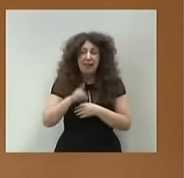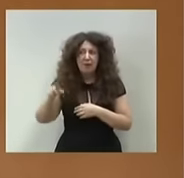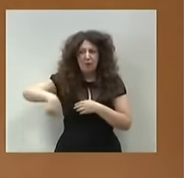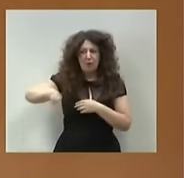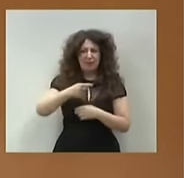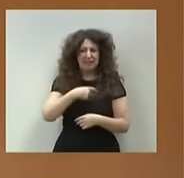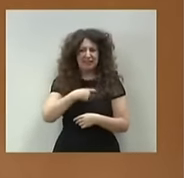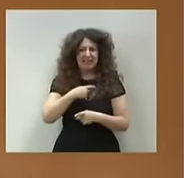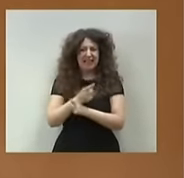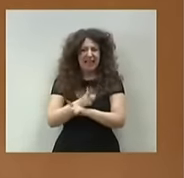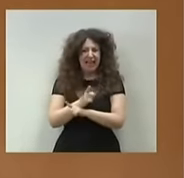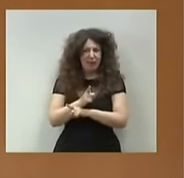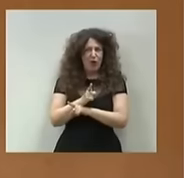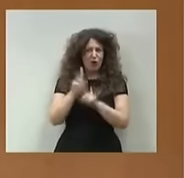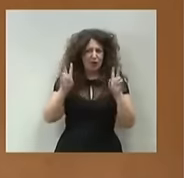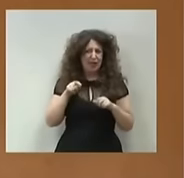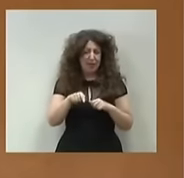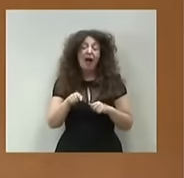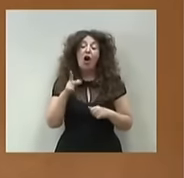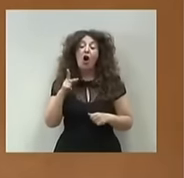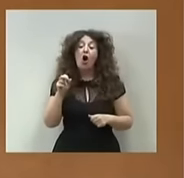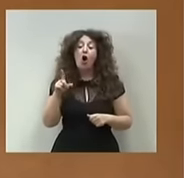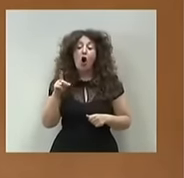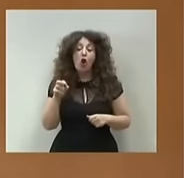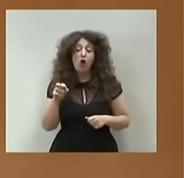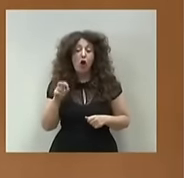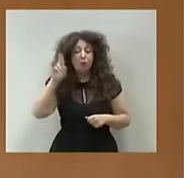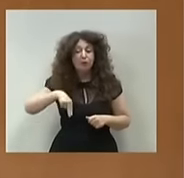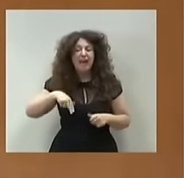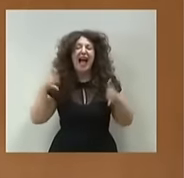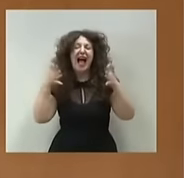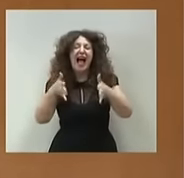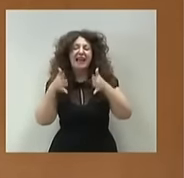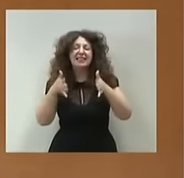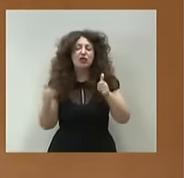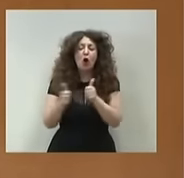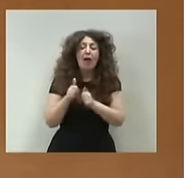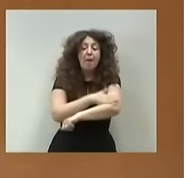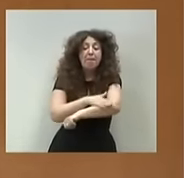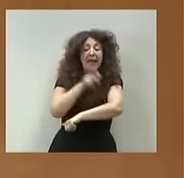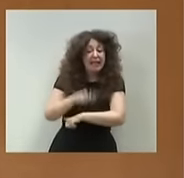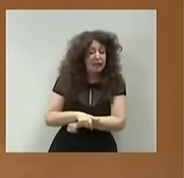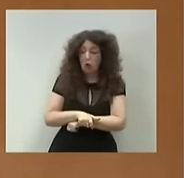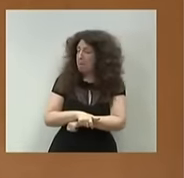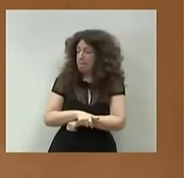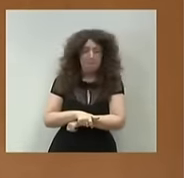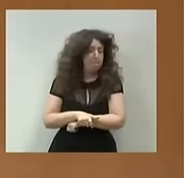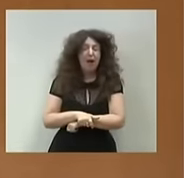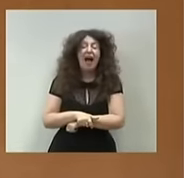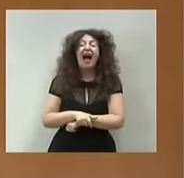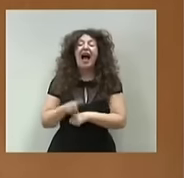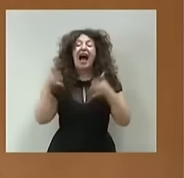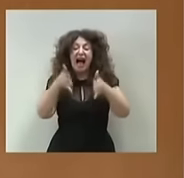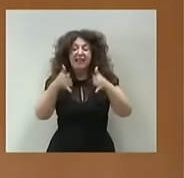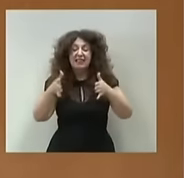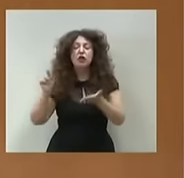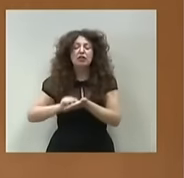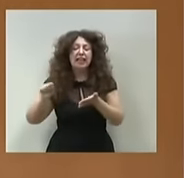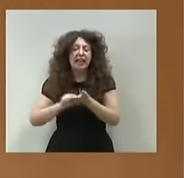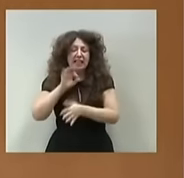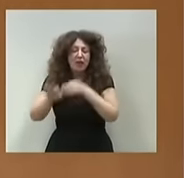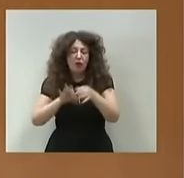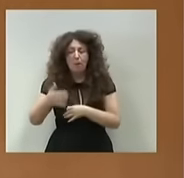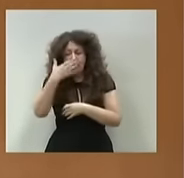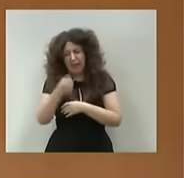nerviosos con este tema. Pues bien, Coldo García era el asesor, no se equivoquen, no del ministro. Era el asesor del secretario de organización del Partido Socialista